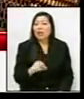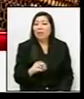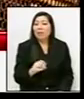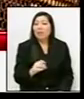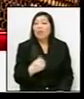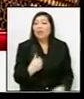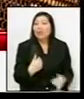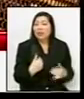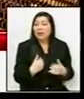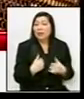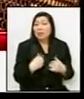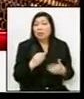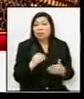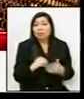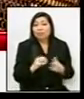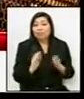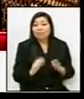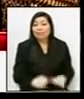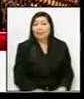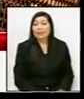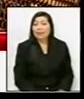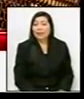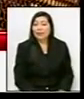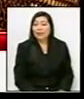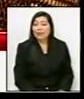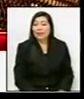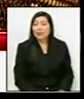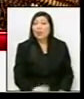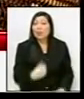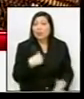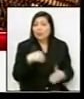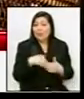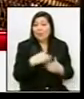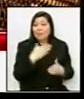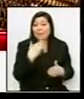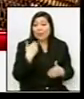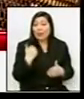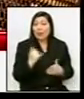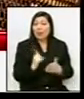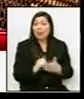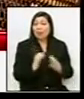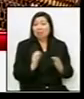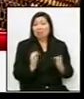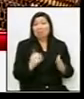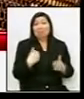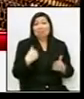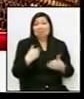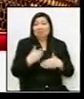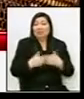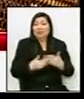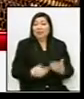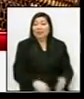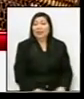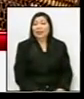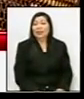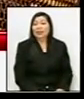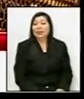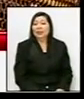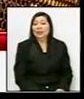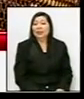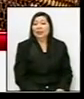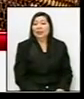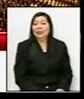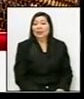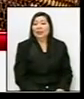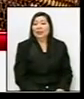considero que debemos, mi propuesta es, o yo voy a votar en el mejor sentido para que no crean que estoy influenciando la decisión, yo voy a